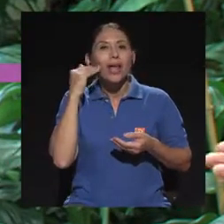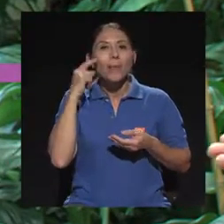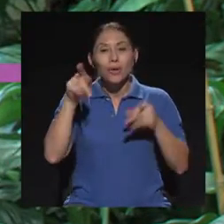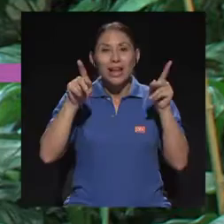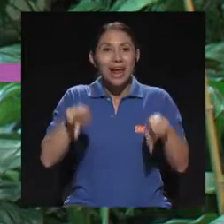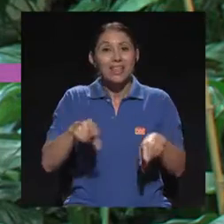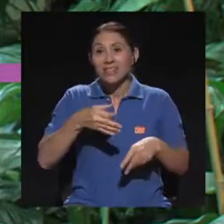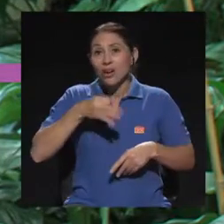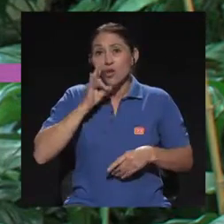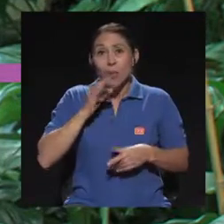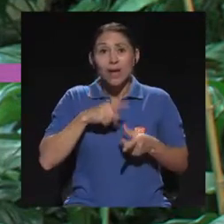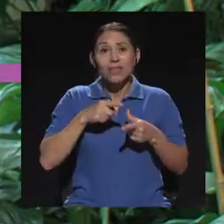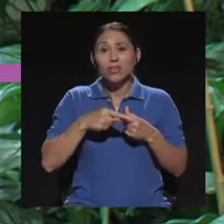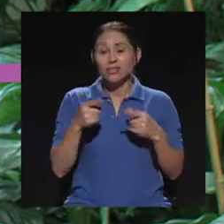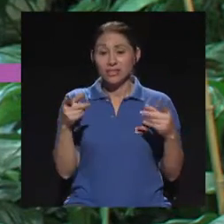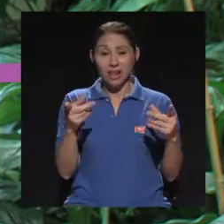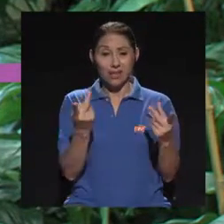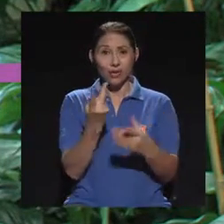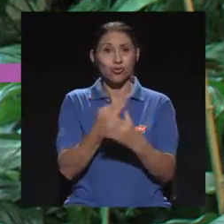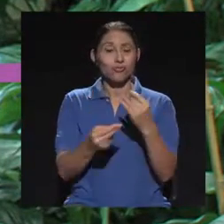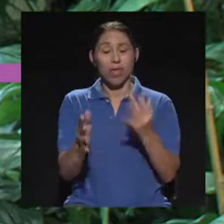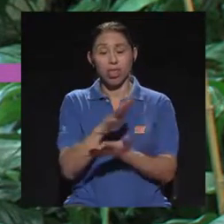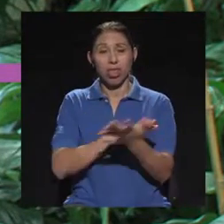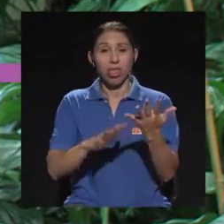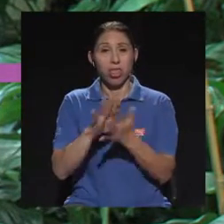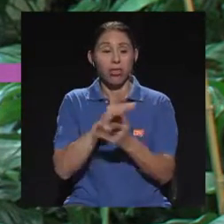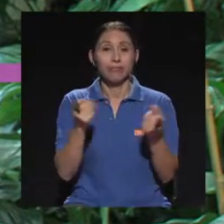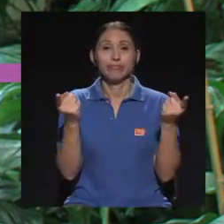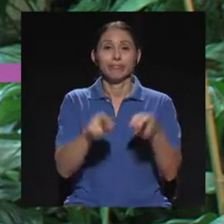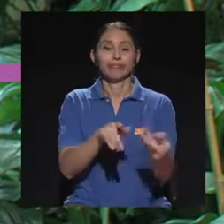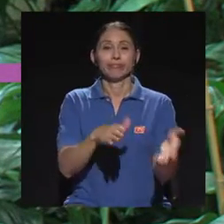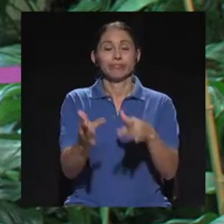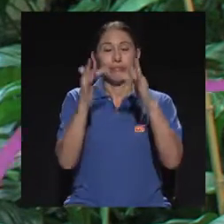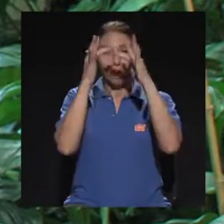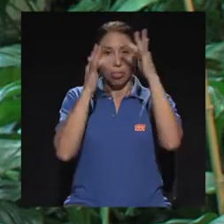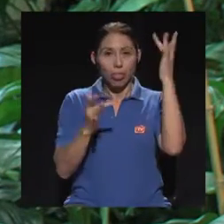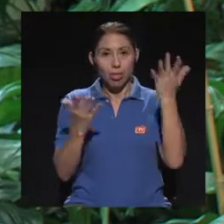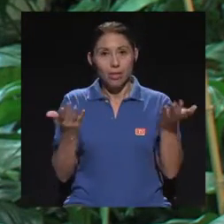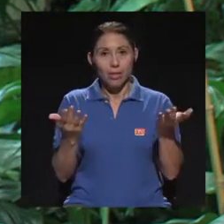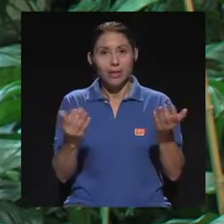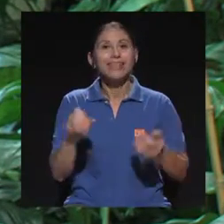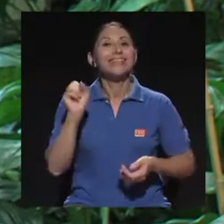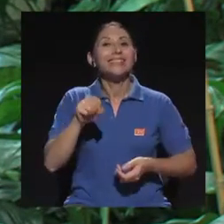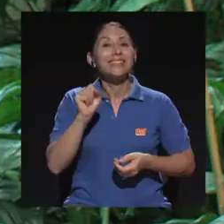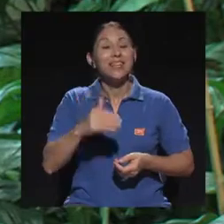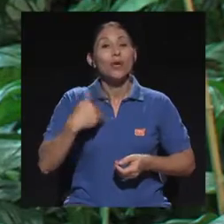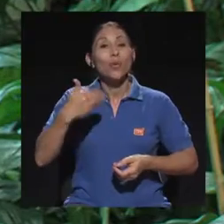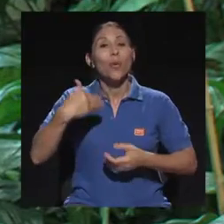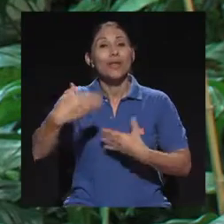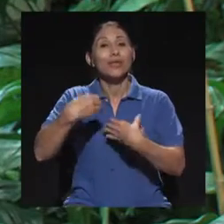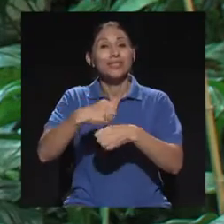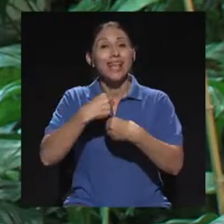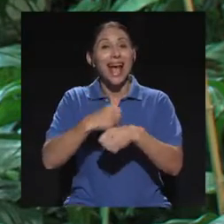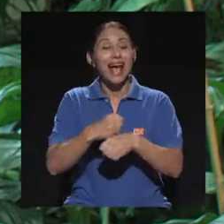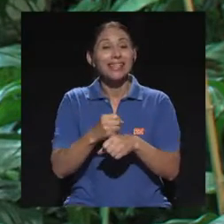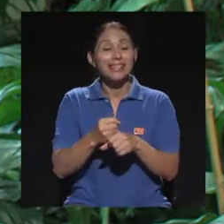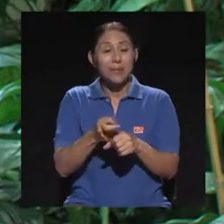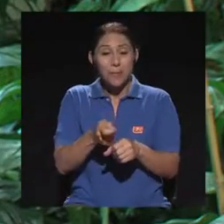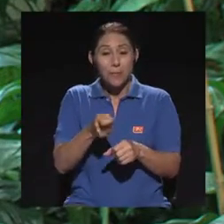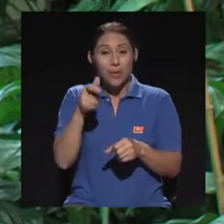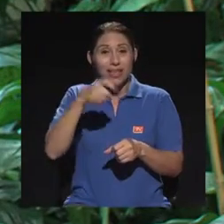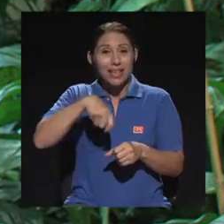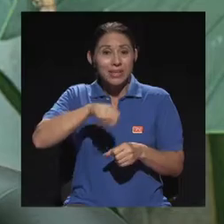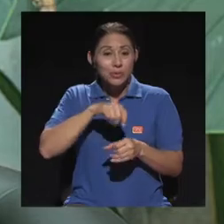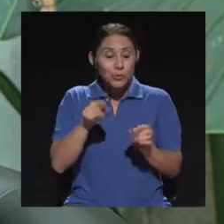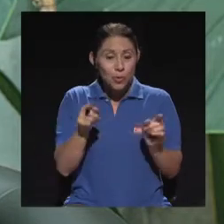interacción y se cayó. Lo mismo con hipertensión. Cuando hacen esas hipoglicemias nadie le puede decir a uno de dónde tomar la